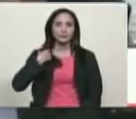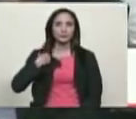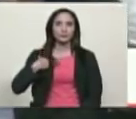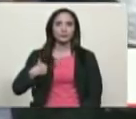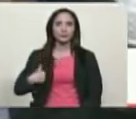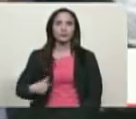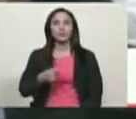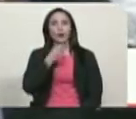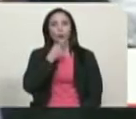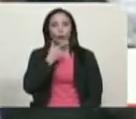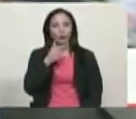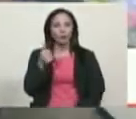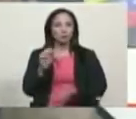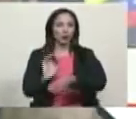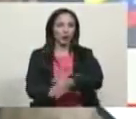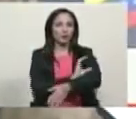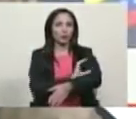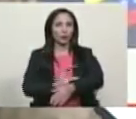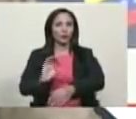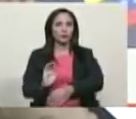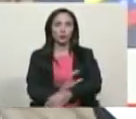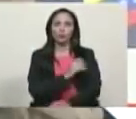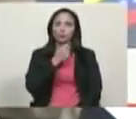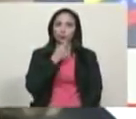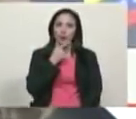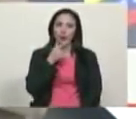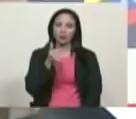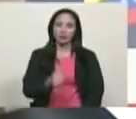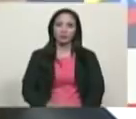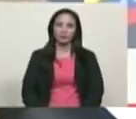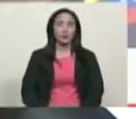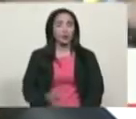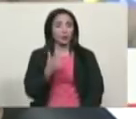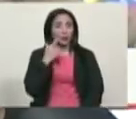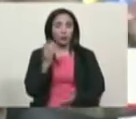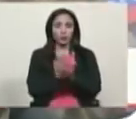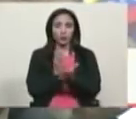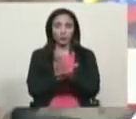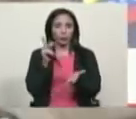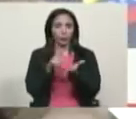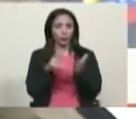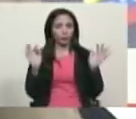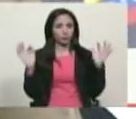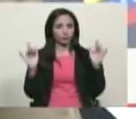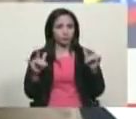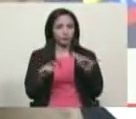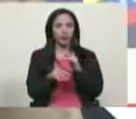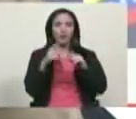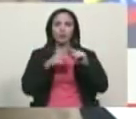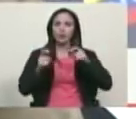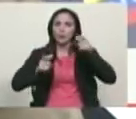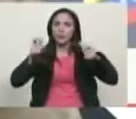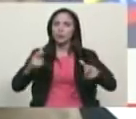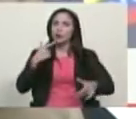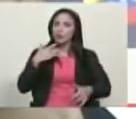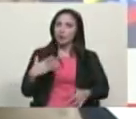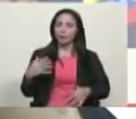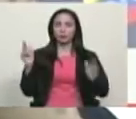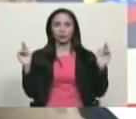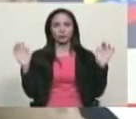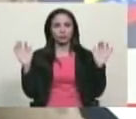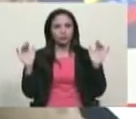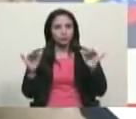Muy bonita la canción Guevara. Siempre hay que tenerlos aquí, entre nosotros, a Guevara, a